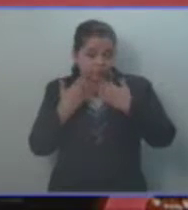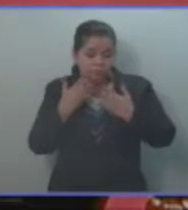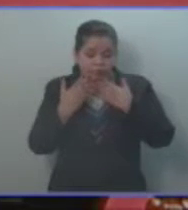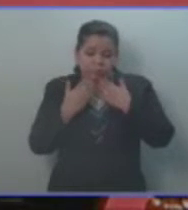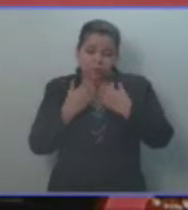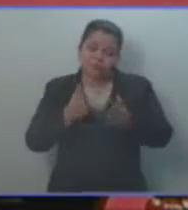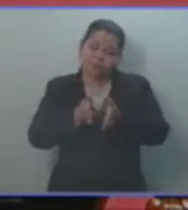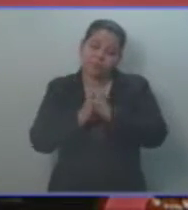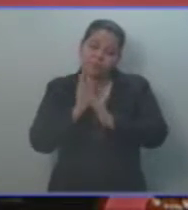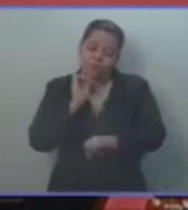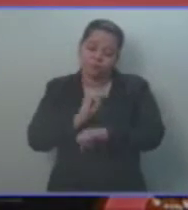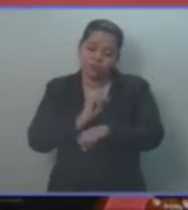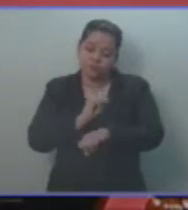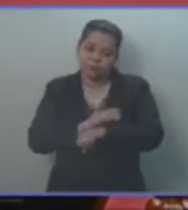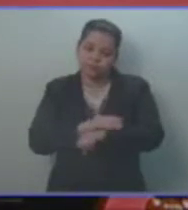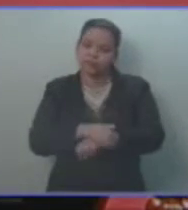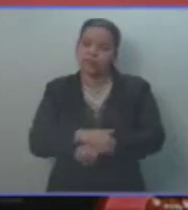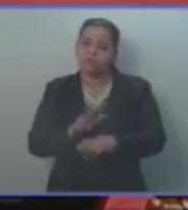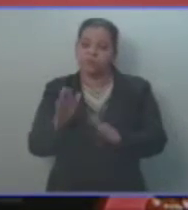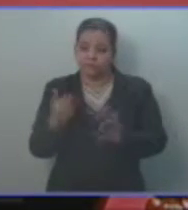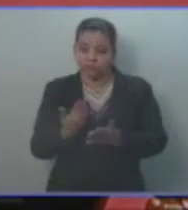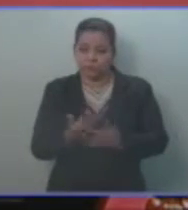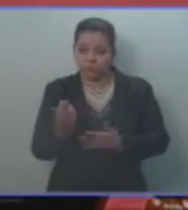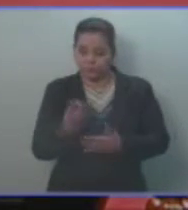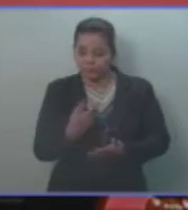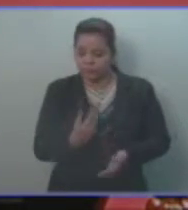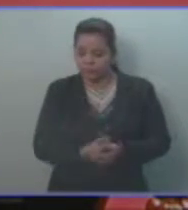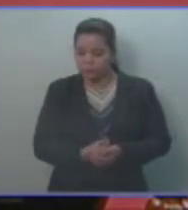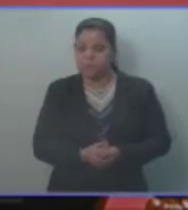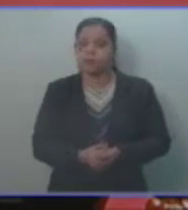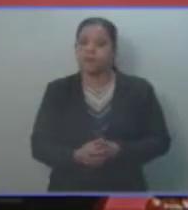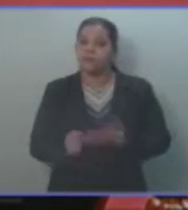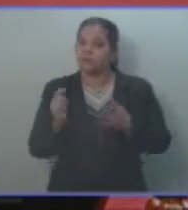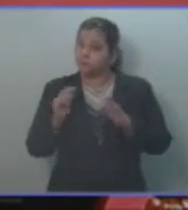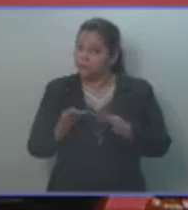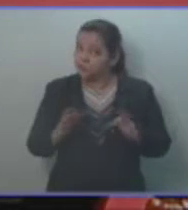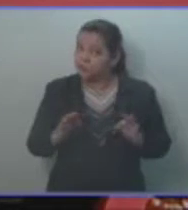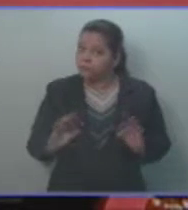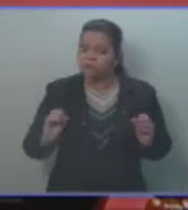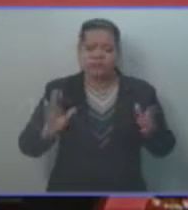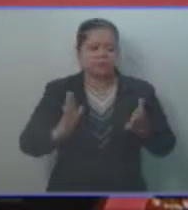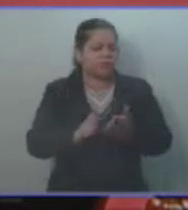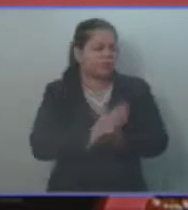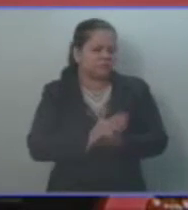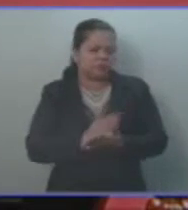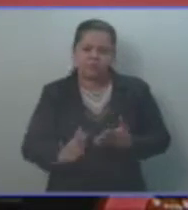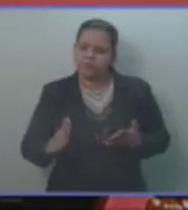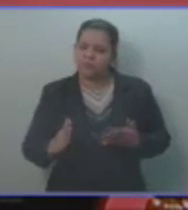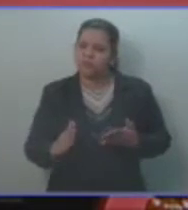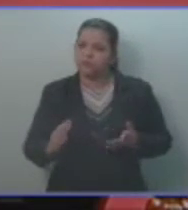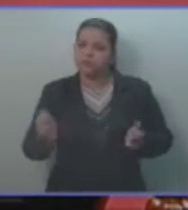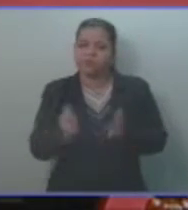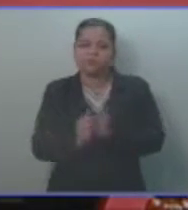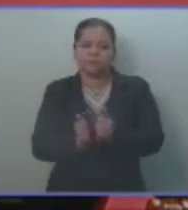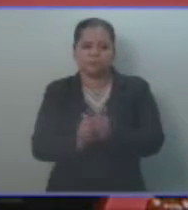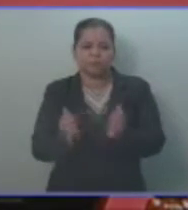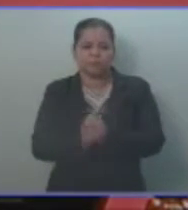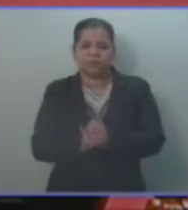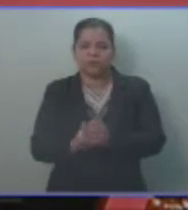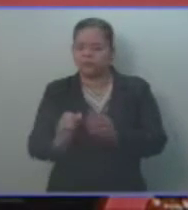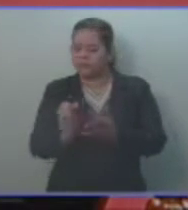especificidad en ambos casos, de tal manera que no haya interpretaciones restrictivas y